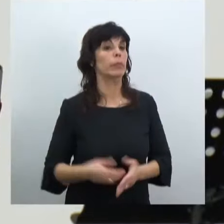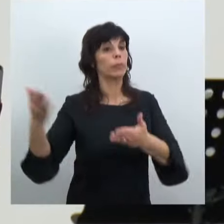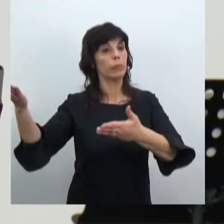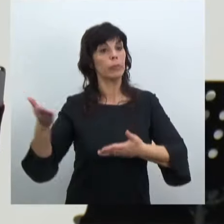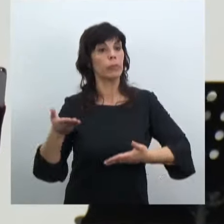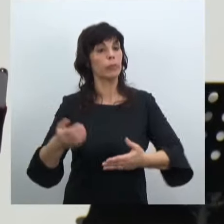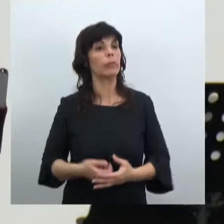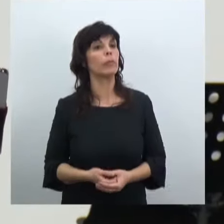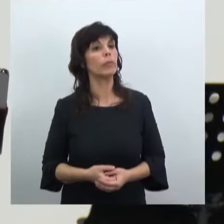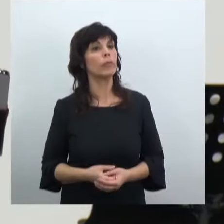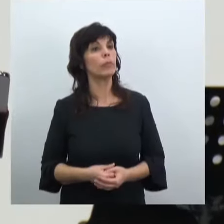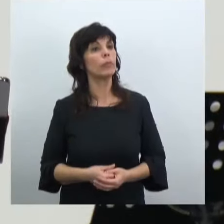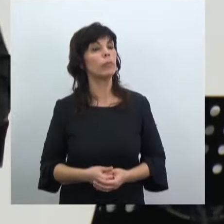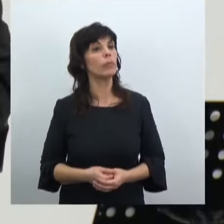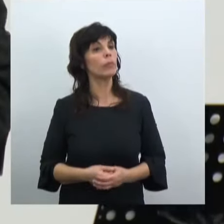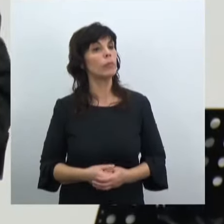nosotros.